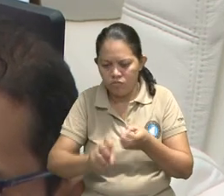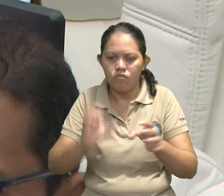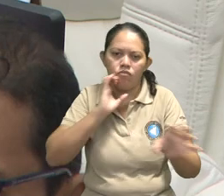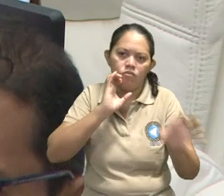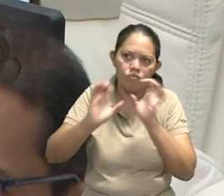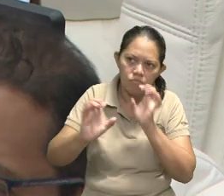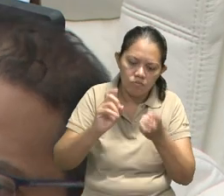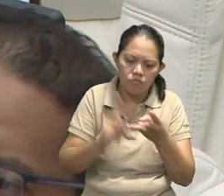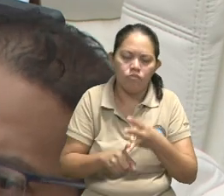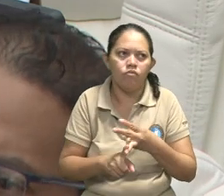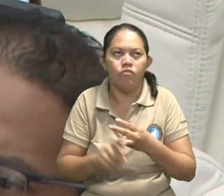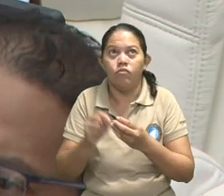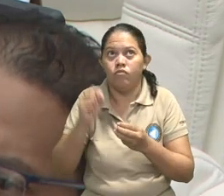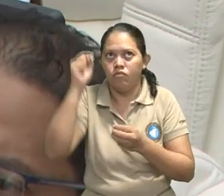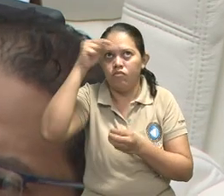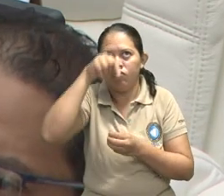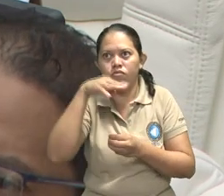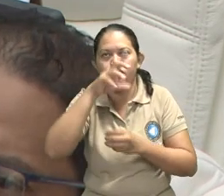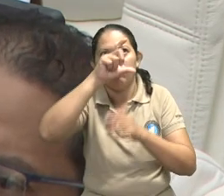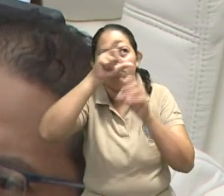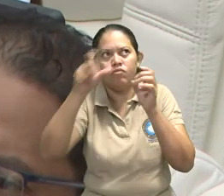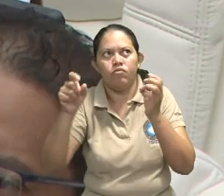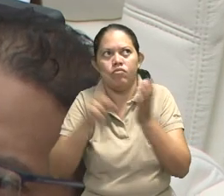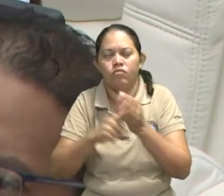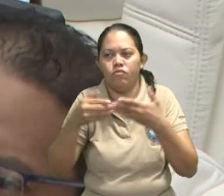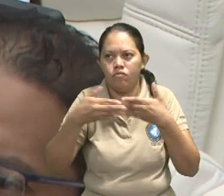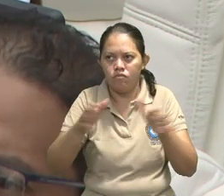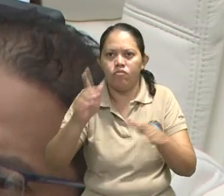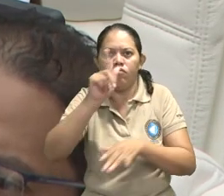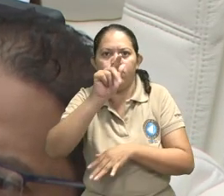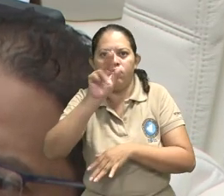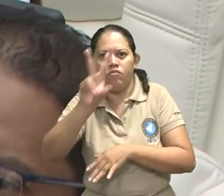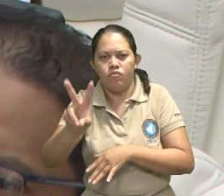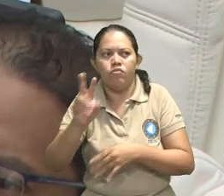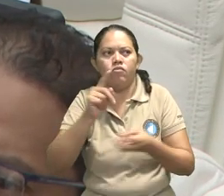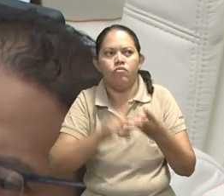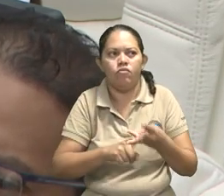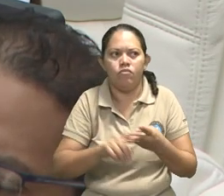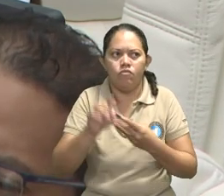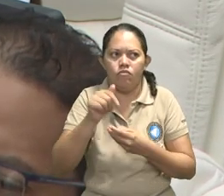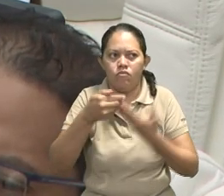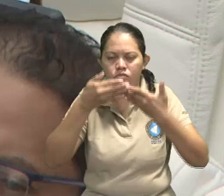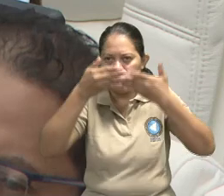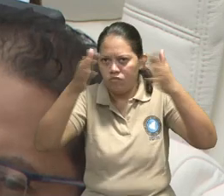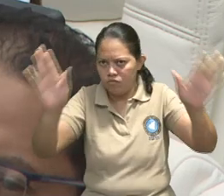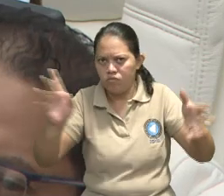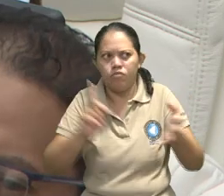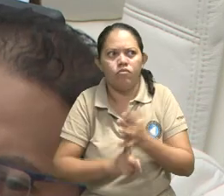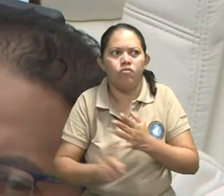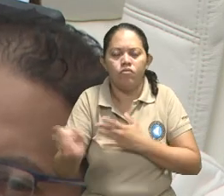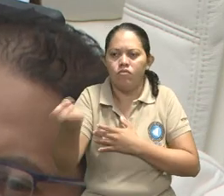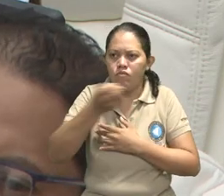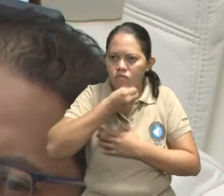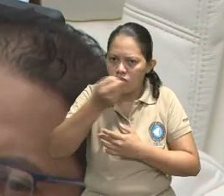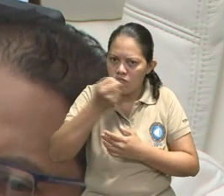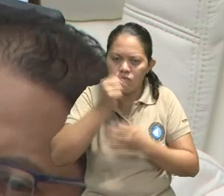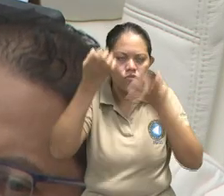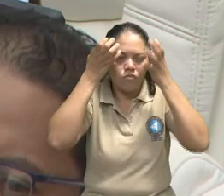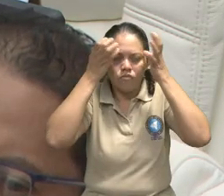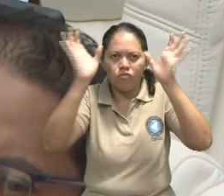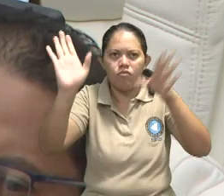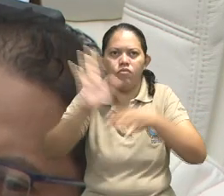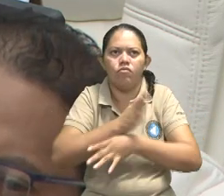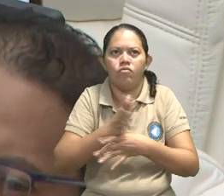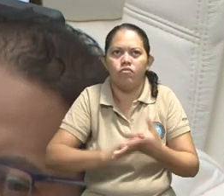comunicación satelital, infraestructura, banda ancha, televisión por suscripción, televisión abierta, radiodifusión, entre otras áreas